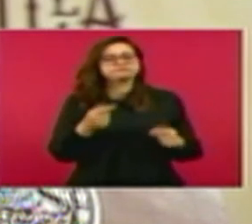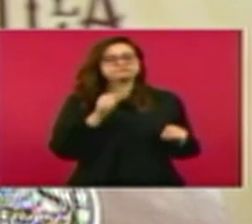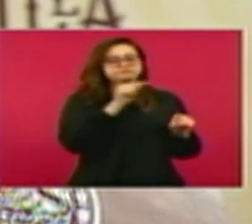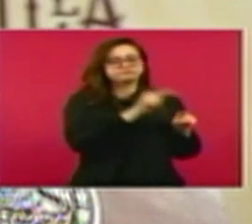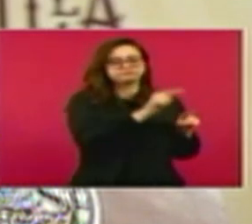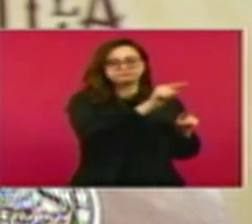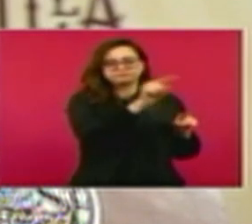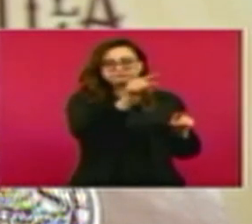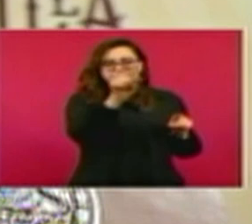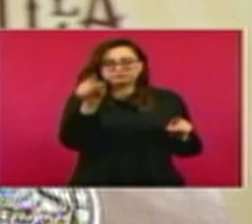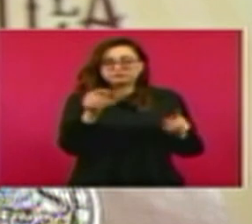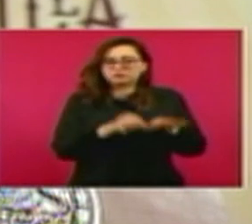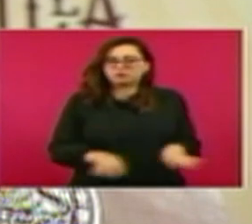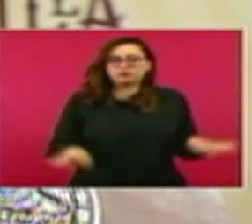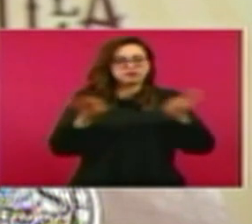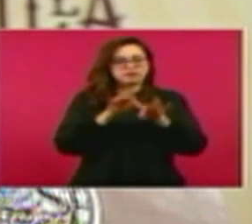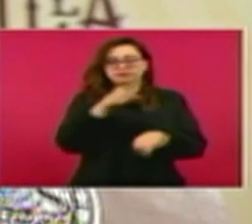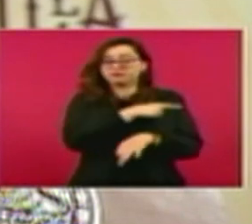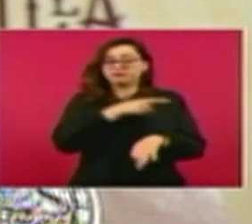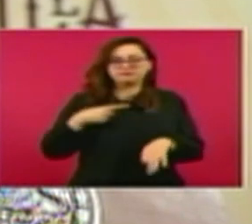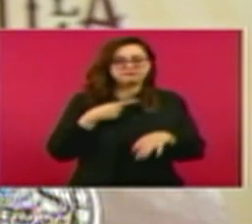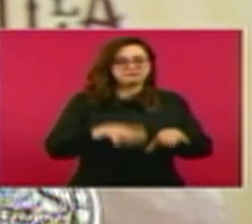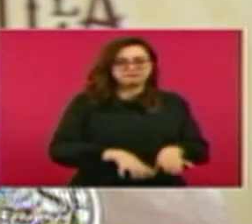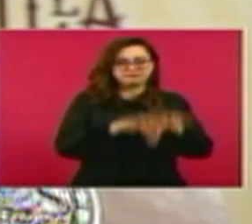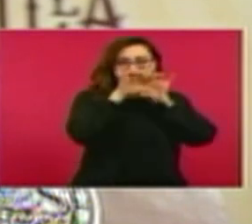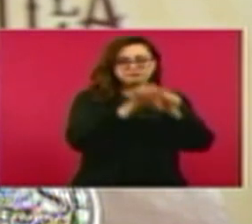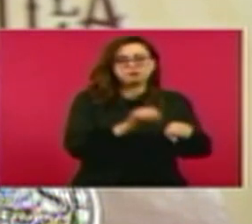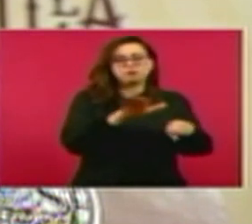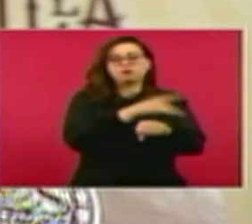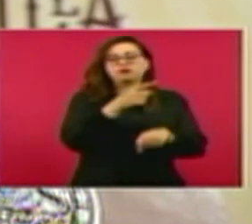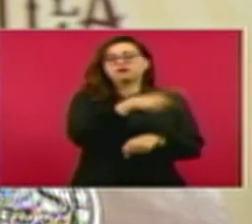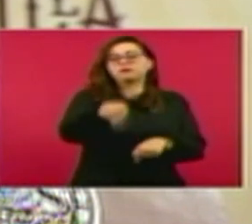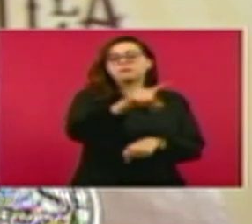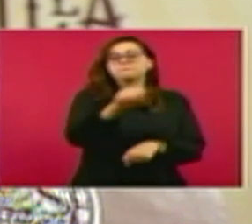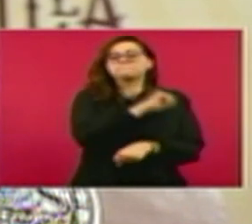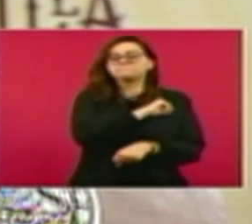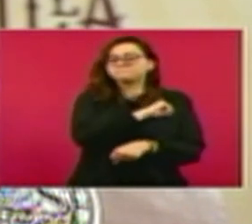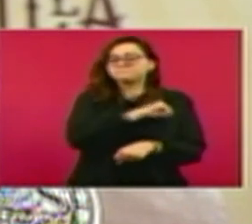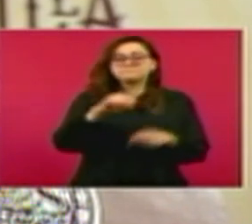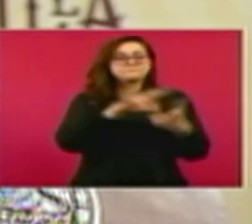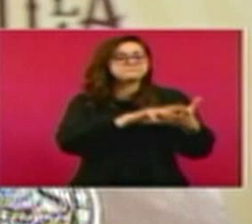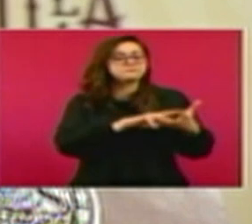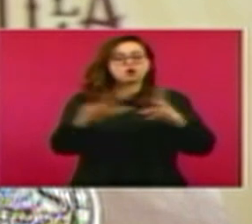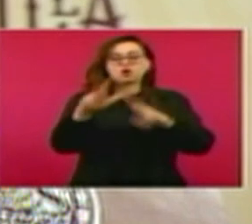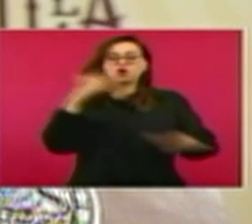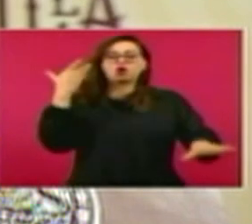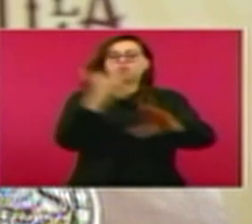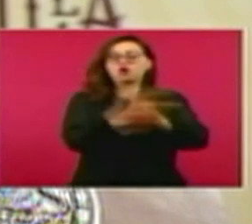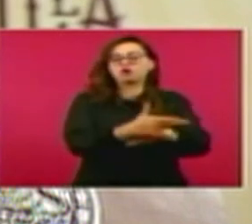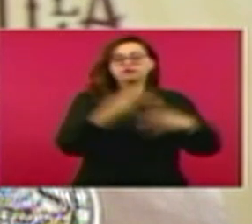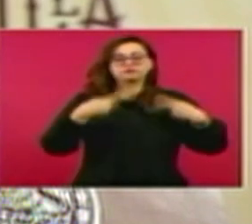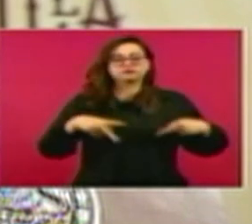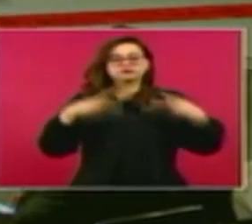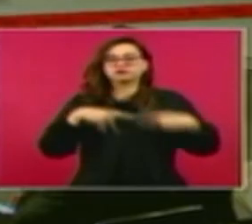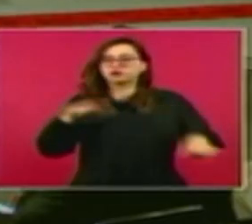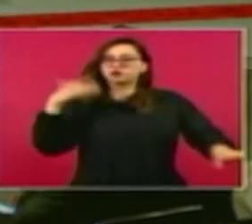el aeropuerto. Ellos ingresaron. De acuerdo a esta rueda de prensa que todavía está en curso, que tiene que ver con los informes que ha dado el presidente